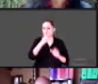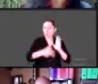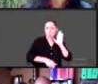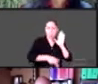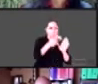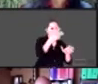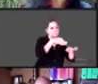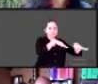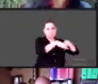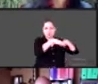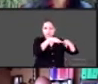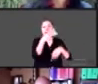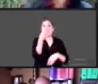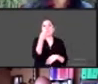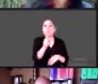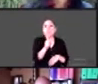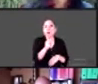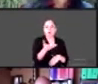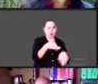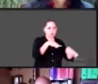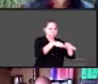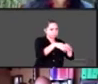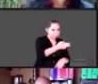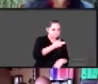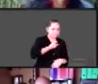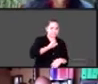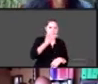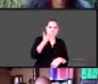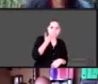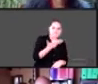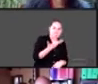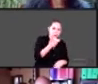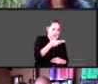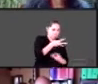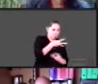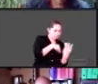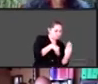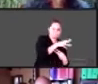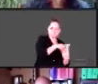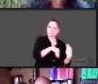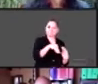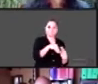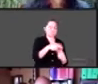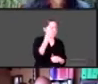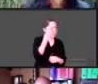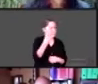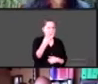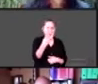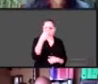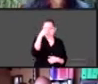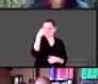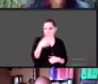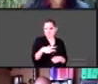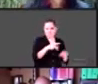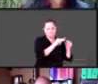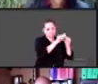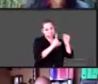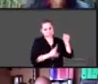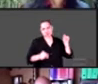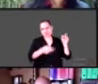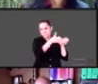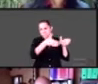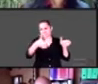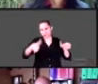esquema de precariedad laboral que desafortunadamente ha sido la constante en el país yo hasta acá dejaría la primera